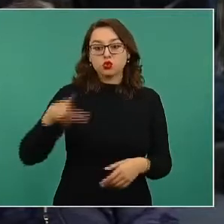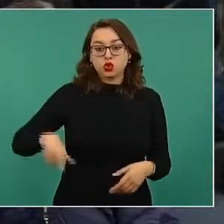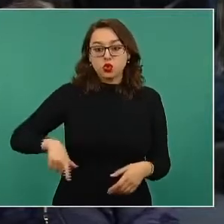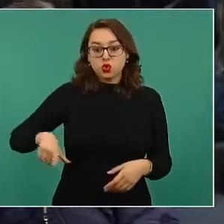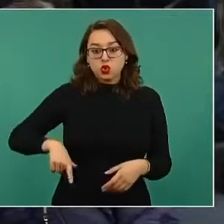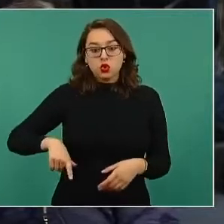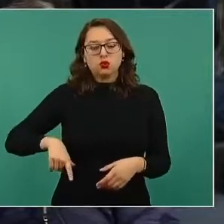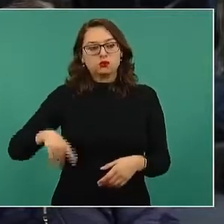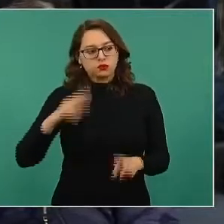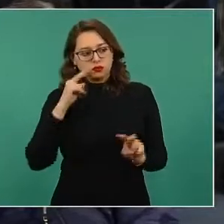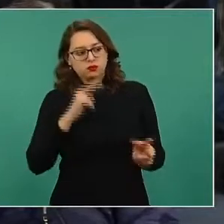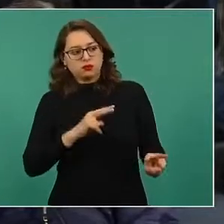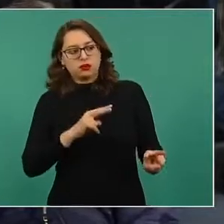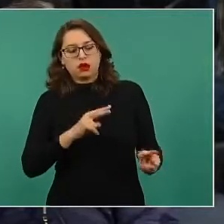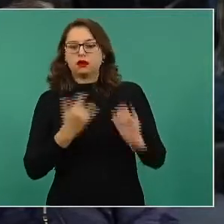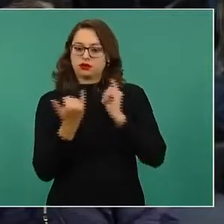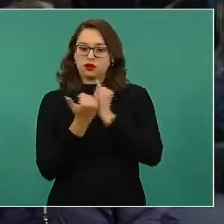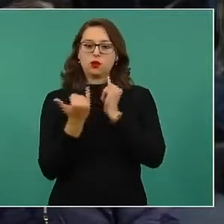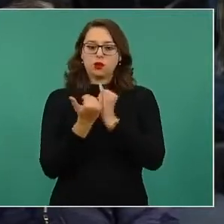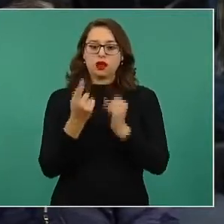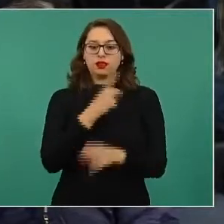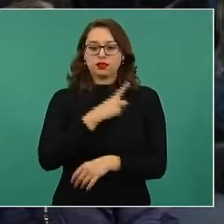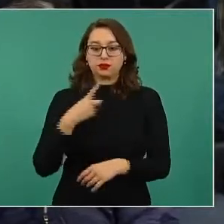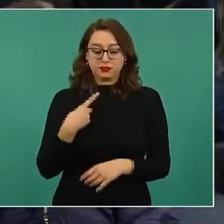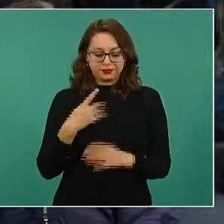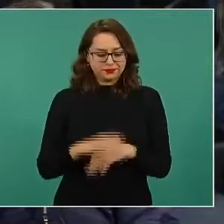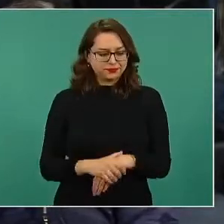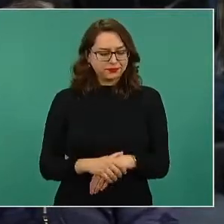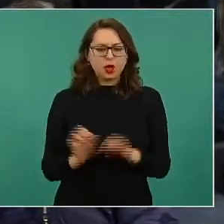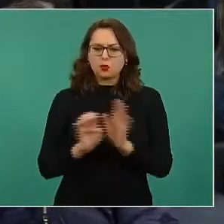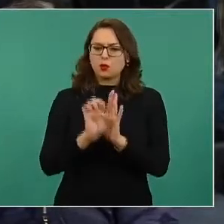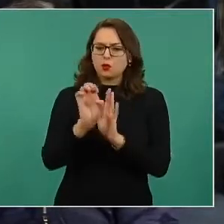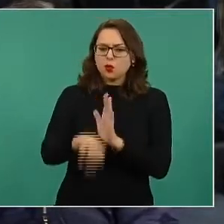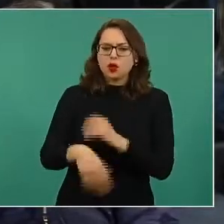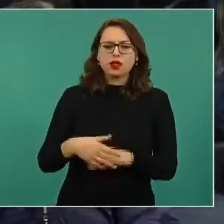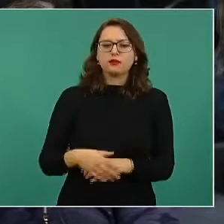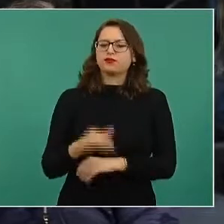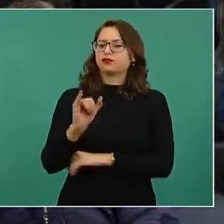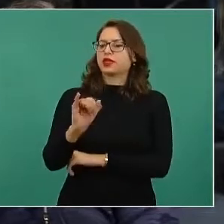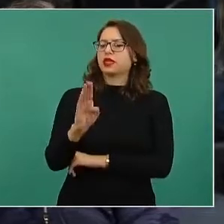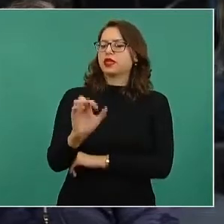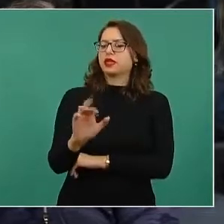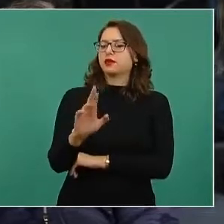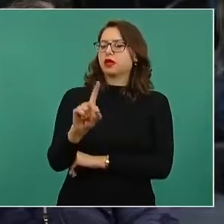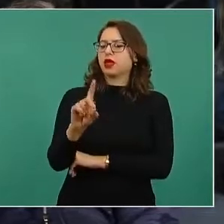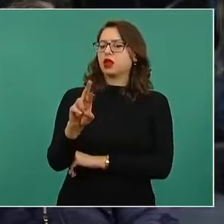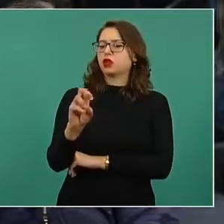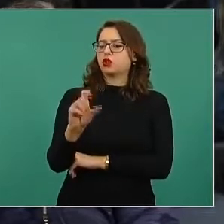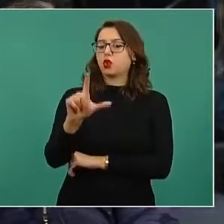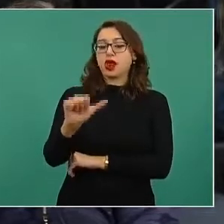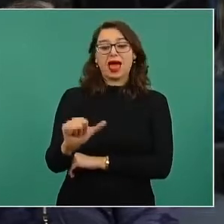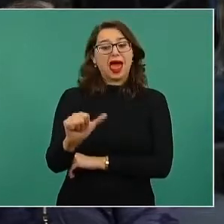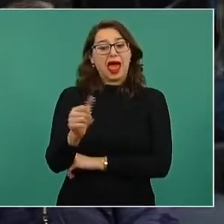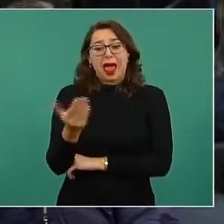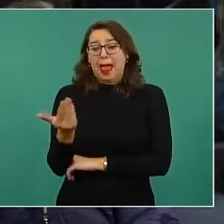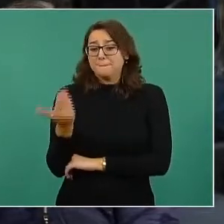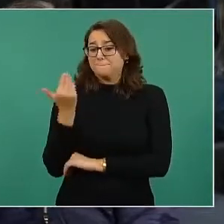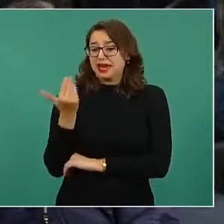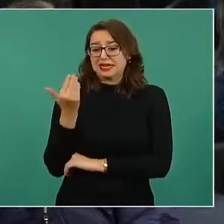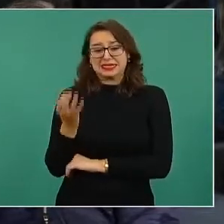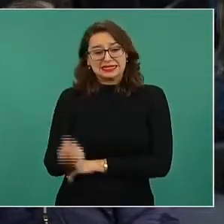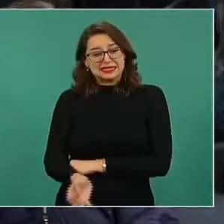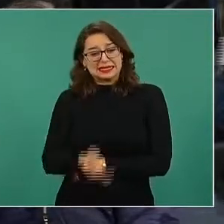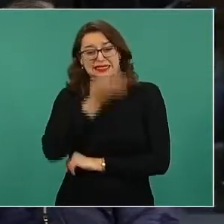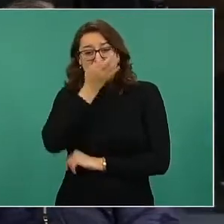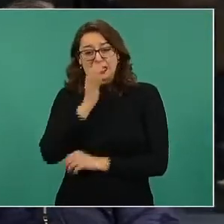precautorias. En el caso de Iberdrola, estaba por cerrarse un contrato para